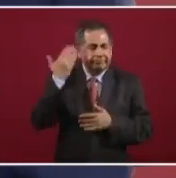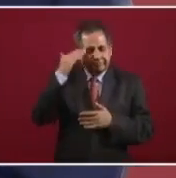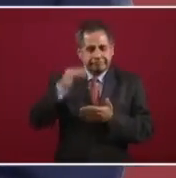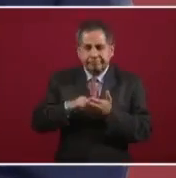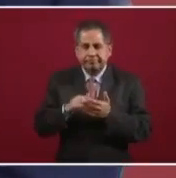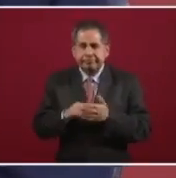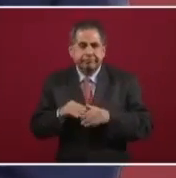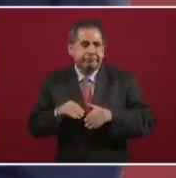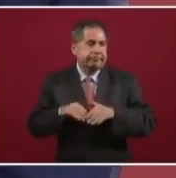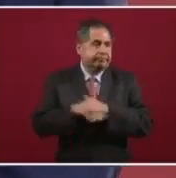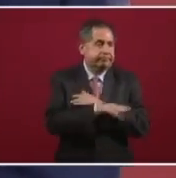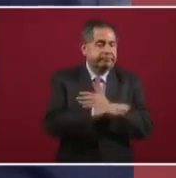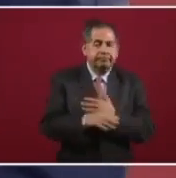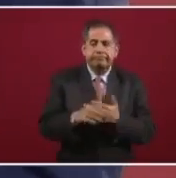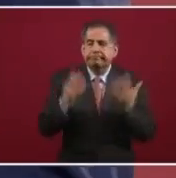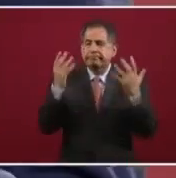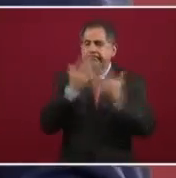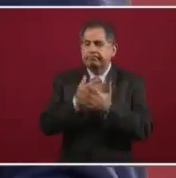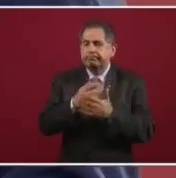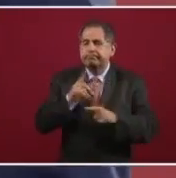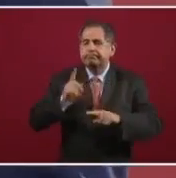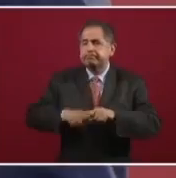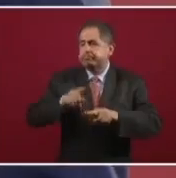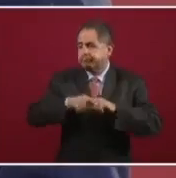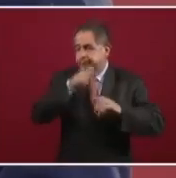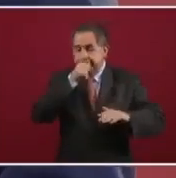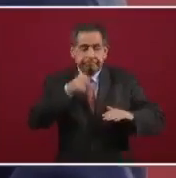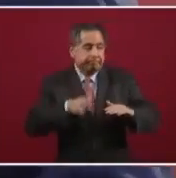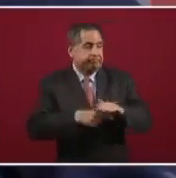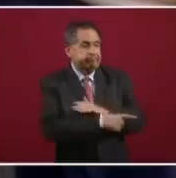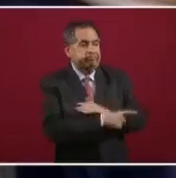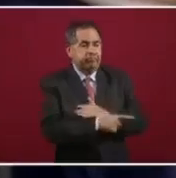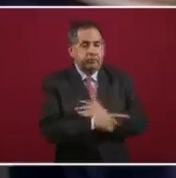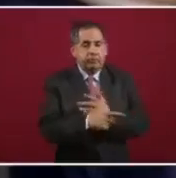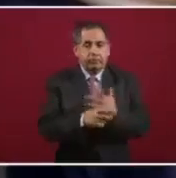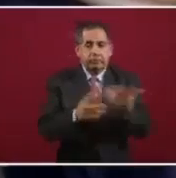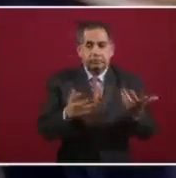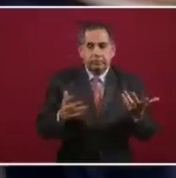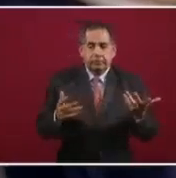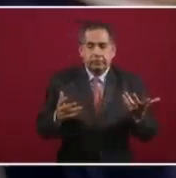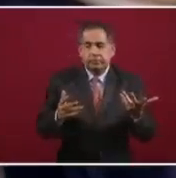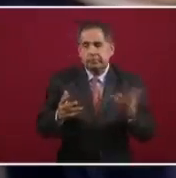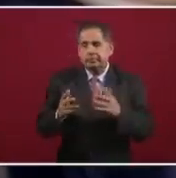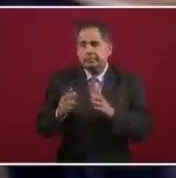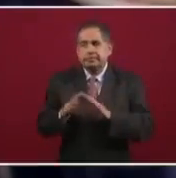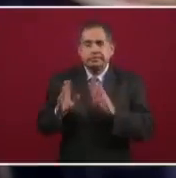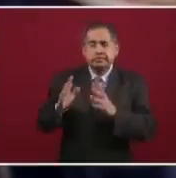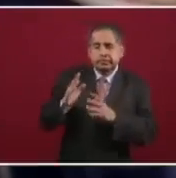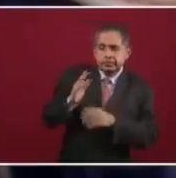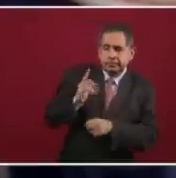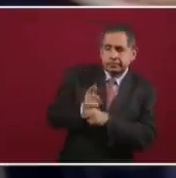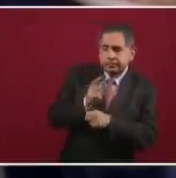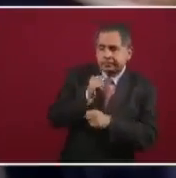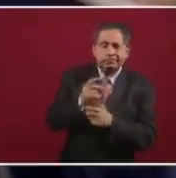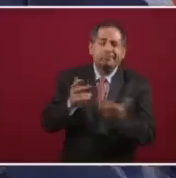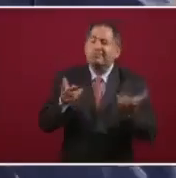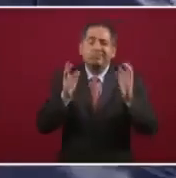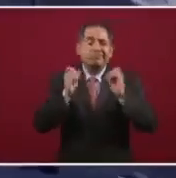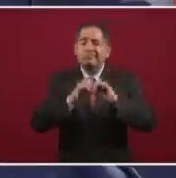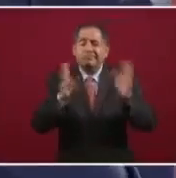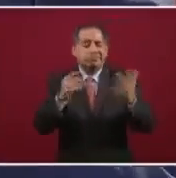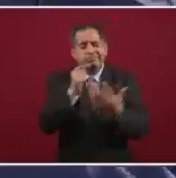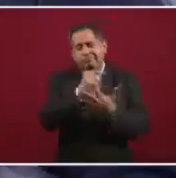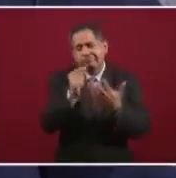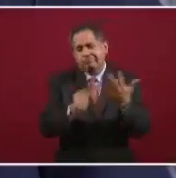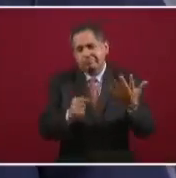que de esa manera no se iba a llamar la atención. A saber o no se iba a llamar la atención. En fin,